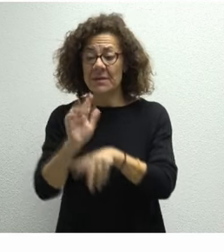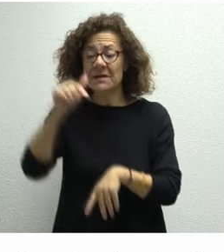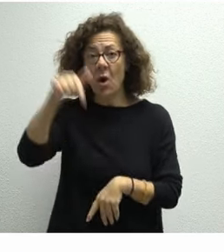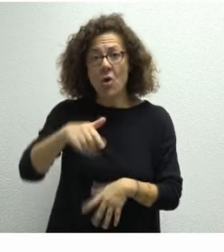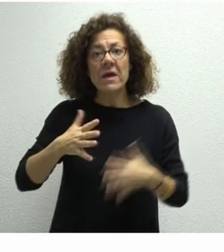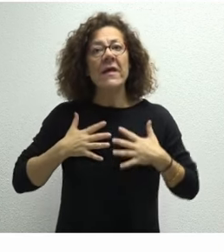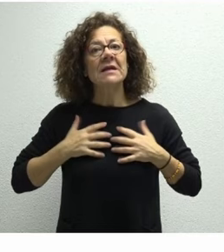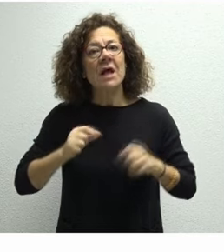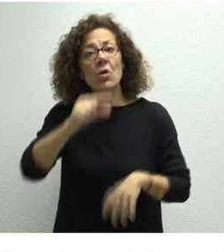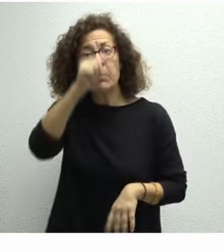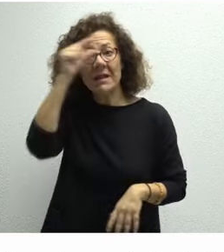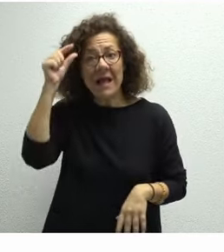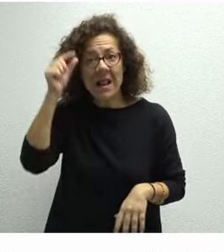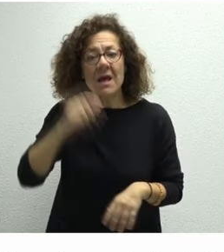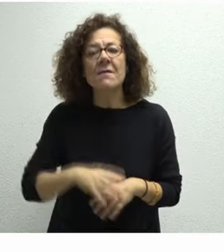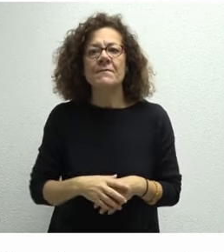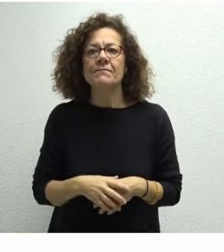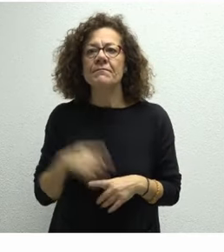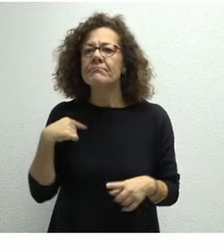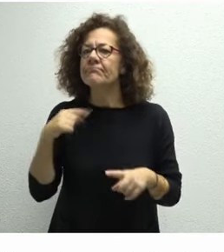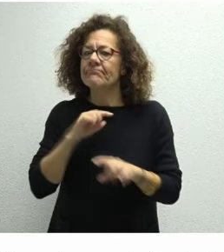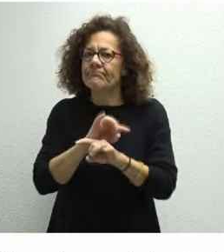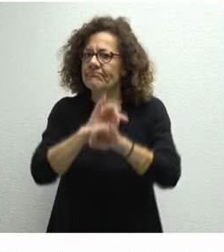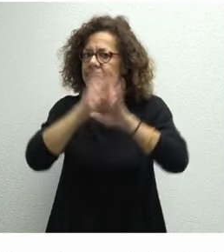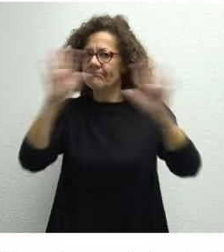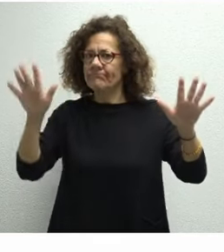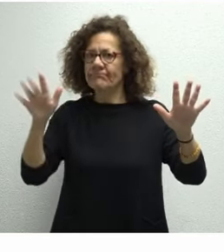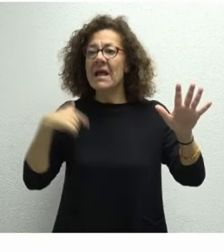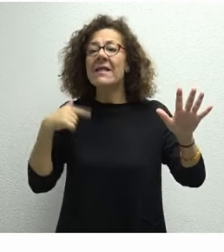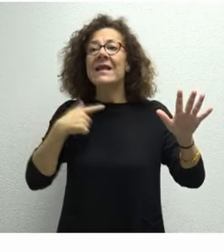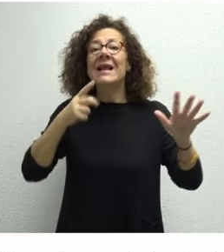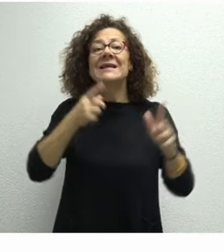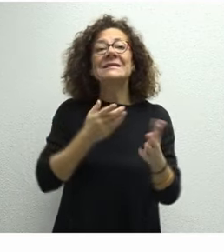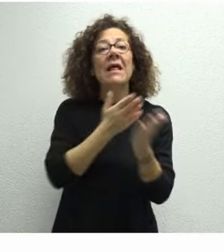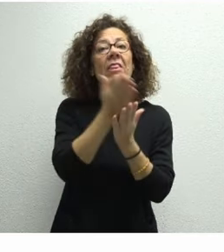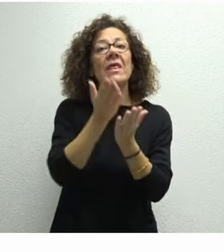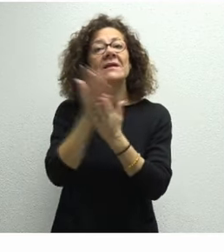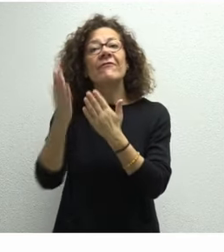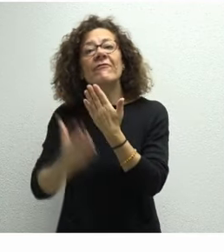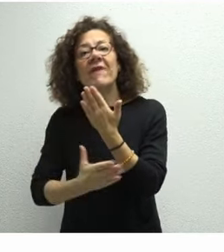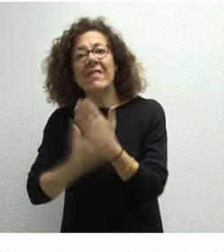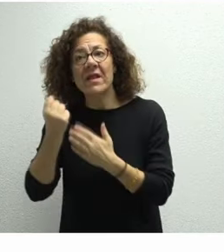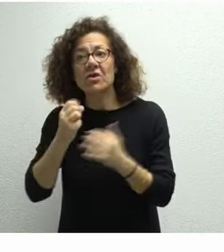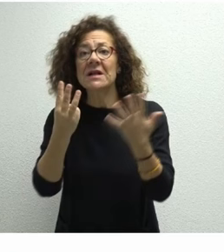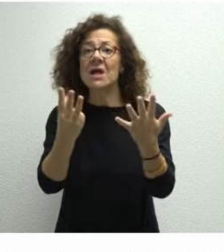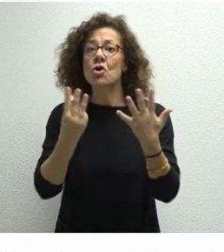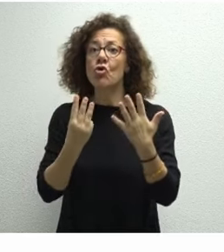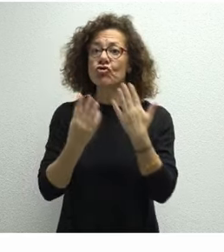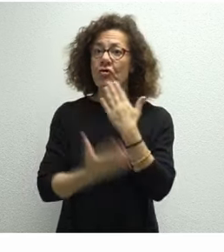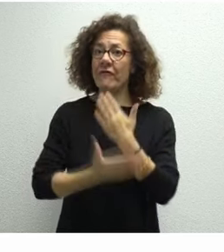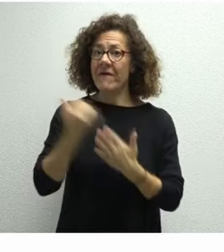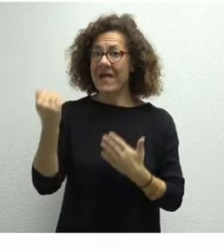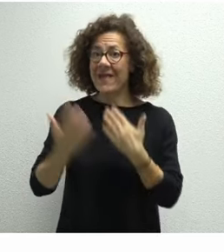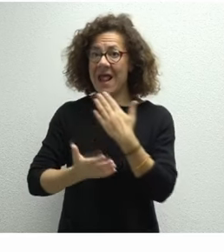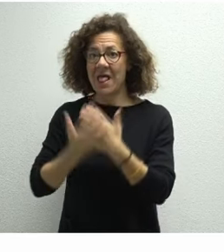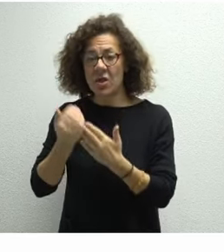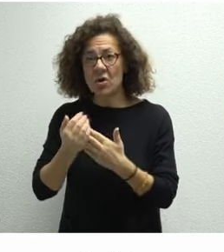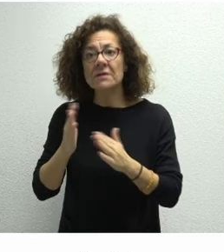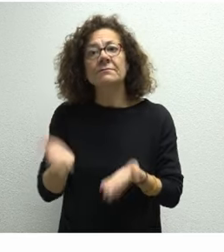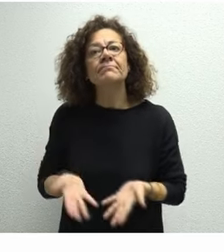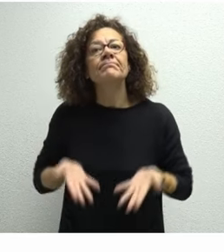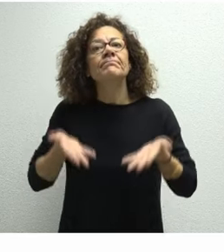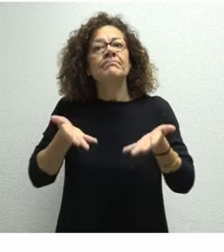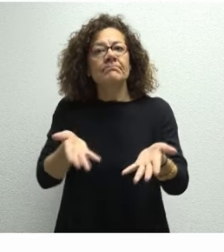Salud Mental va tiene la evidencia de lo que las distintas federaciones las ocho federaciones nos trais como un